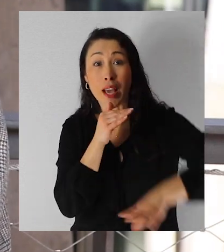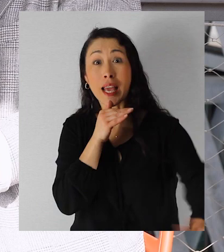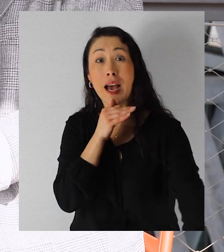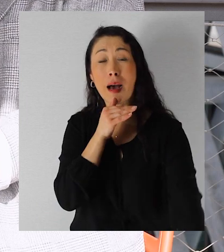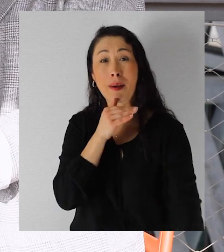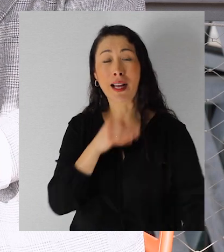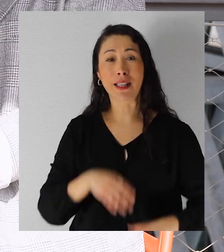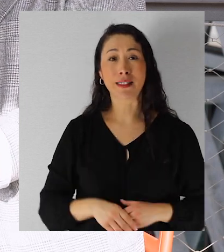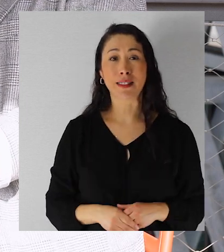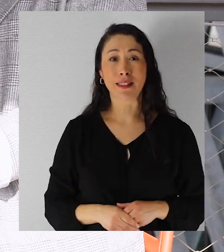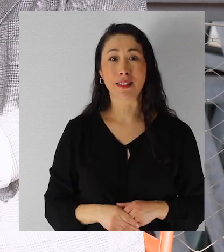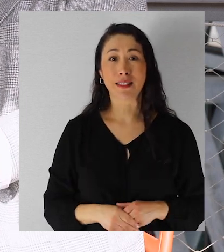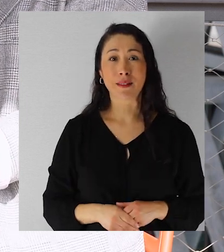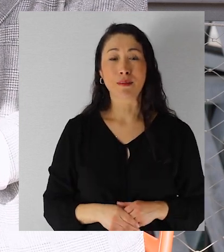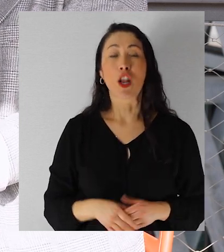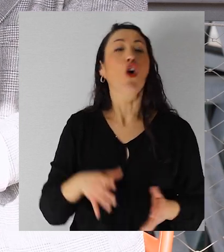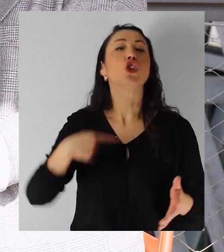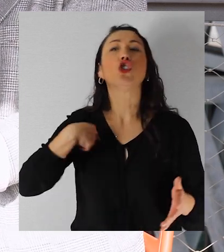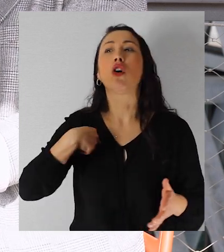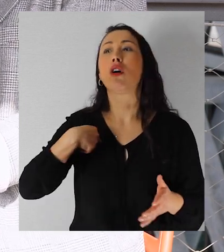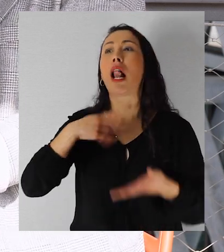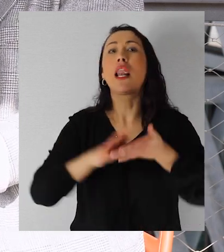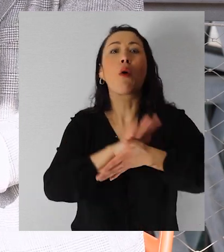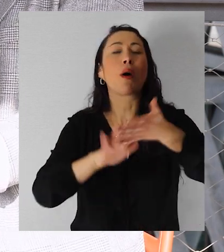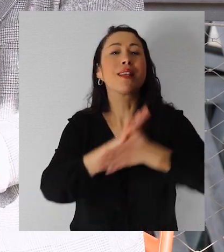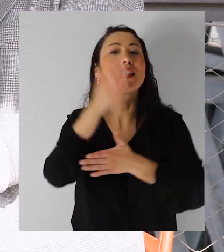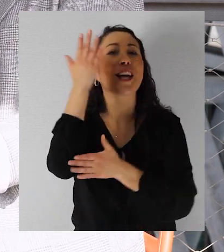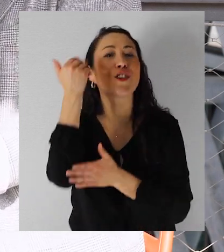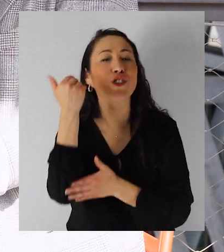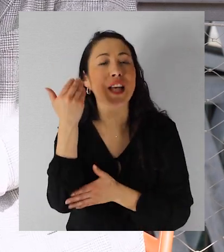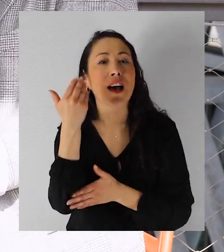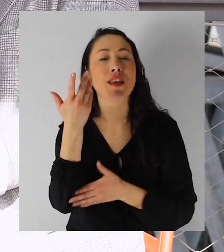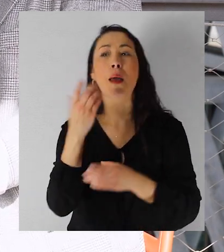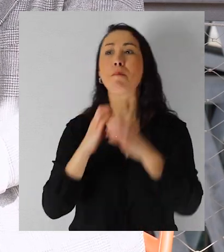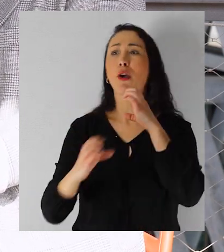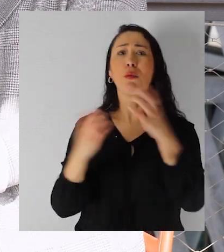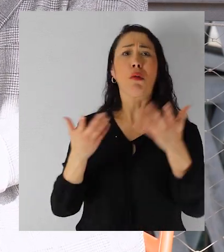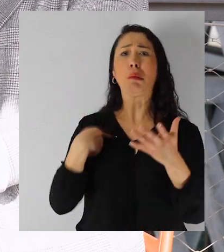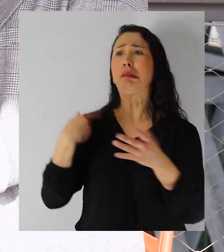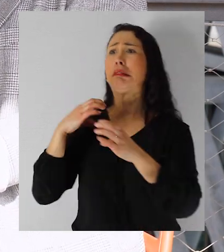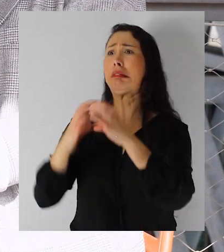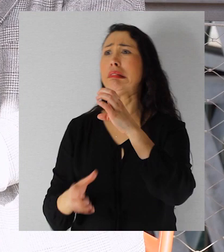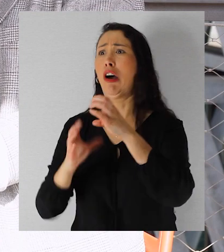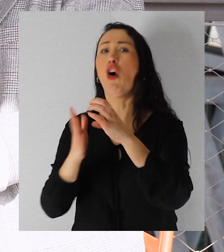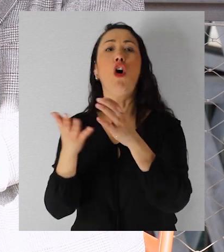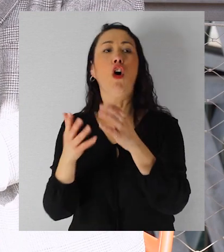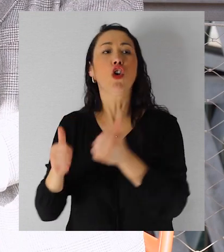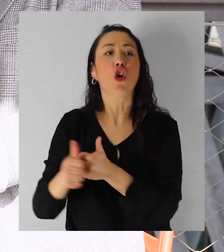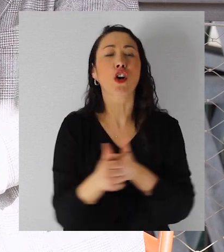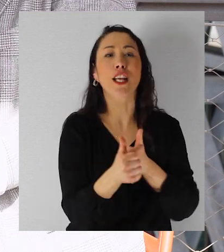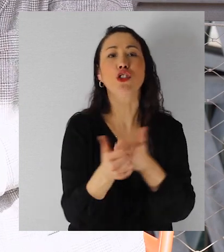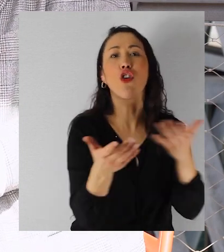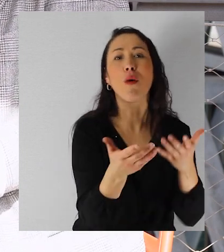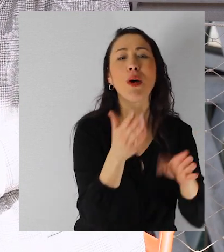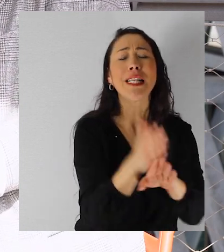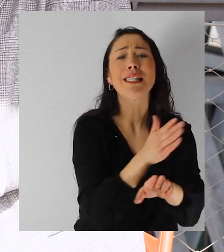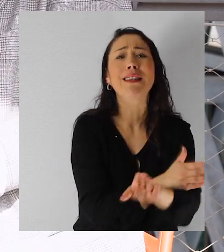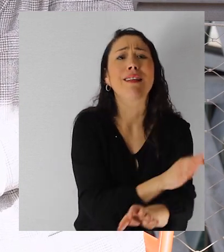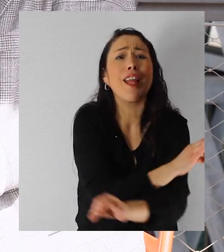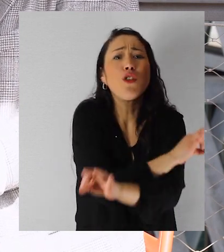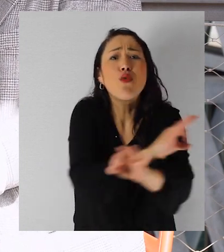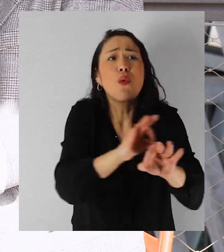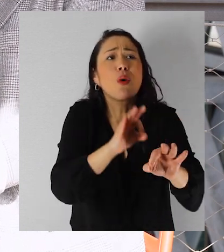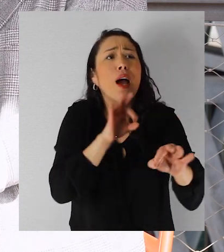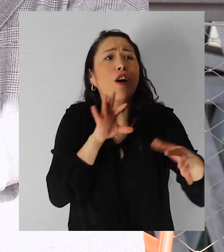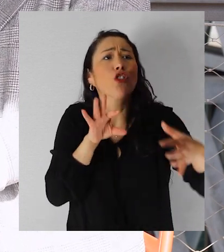hacer, o no sé lengua de señas, ¿cómo me comunico? O ¿cómo lo guío si nunca he tenido la relación